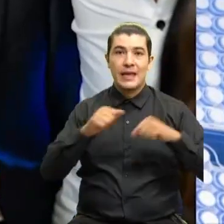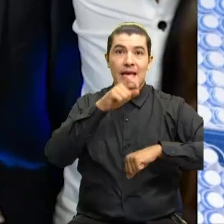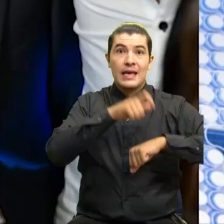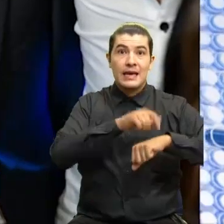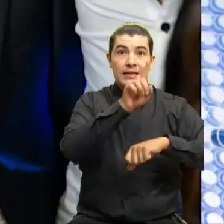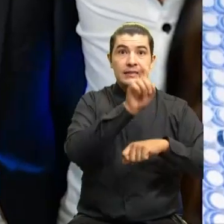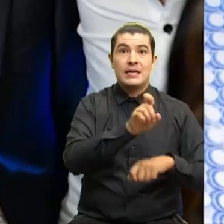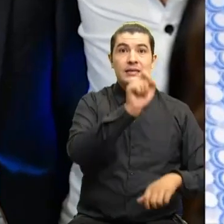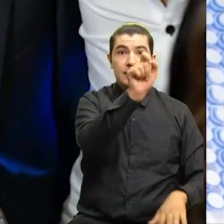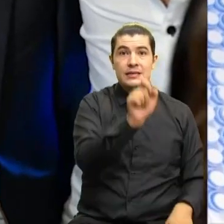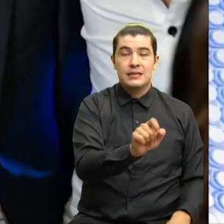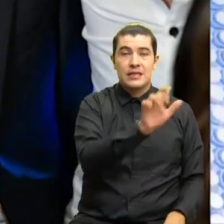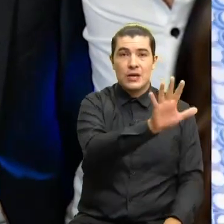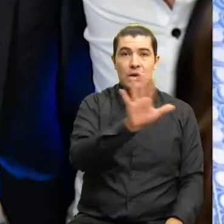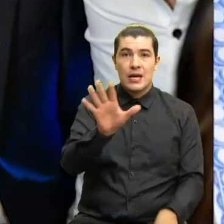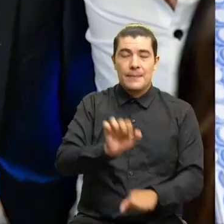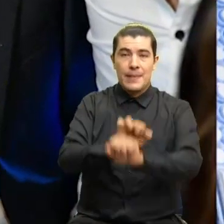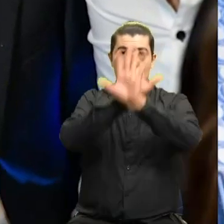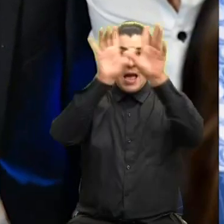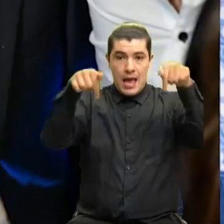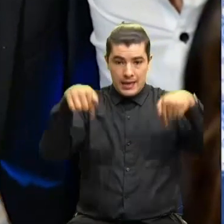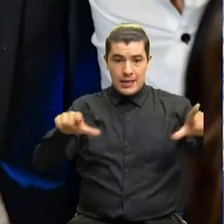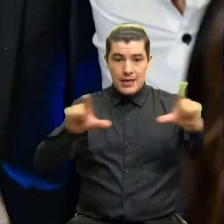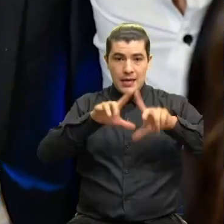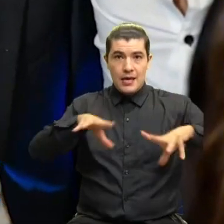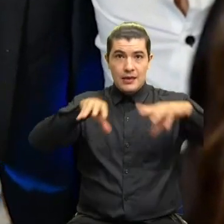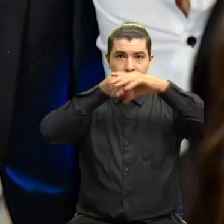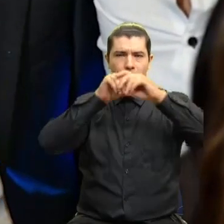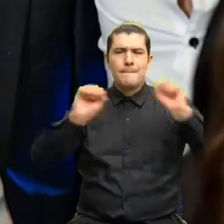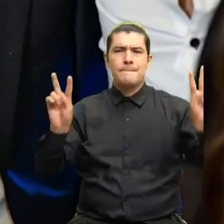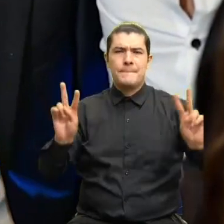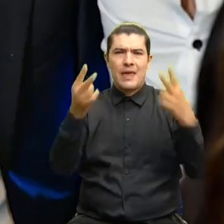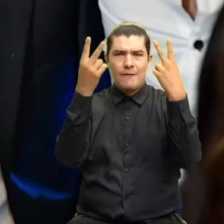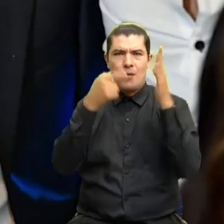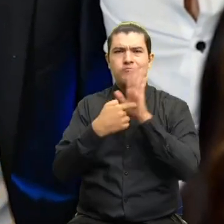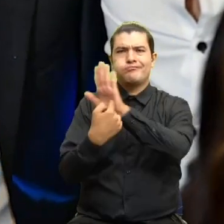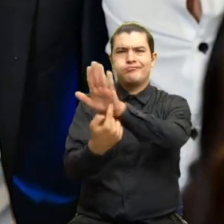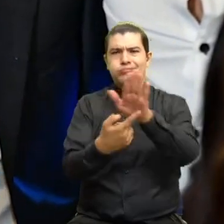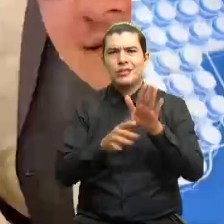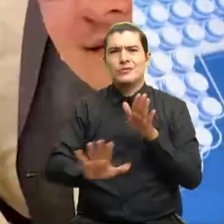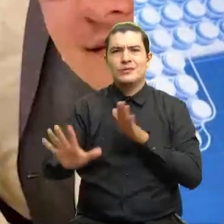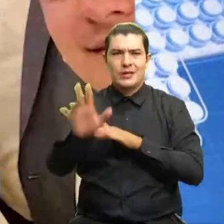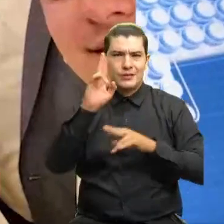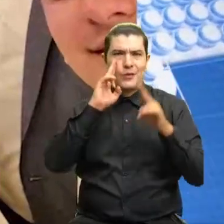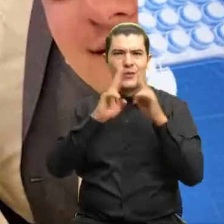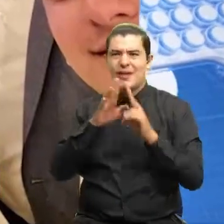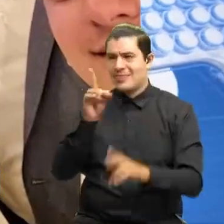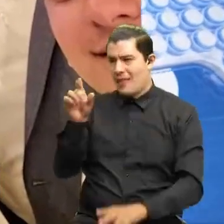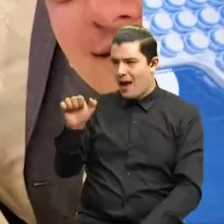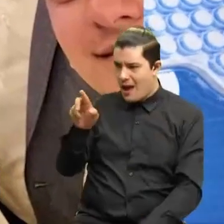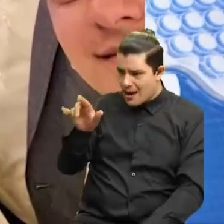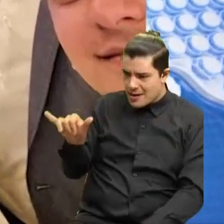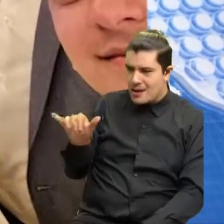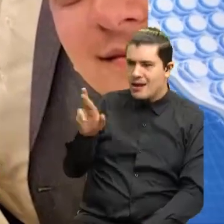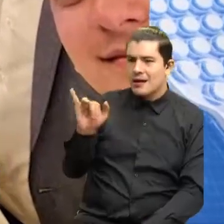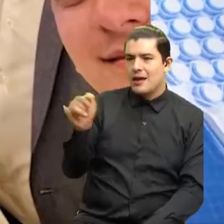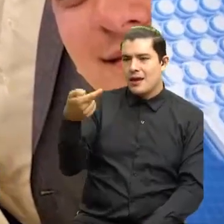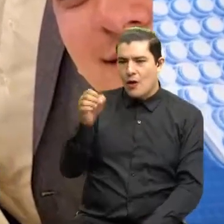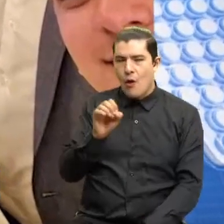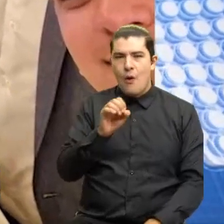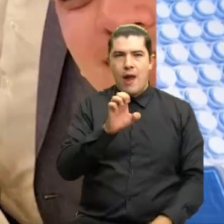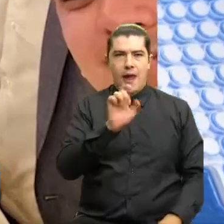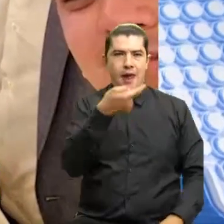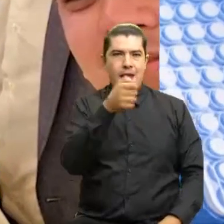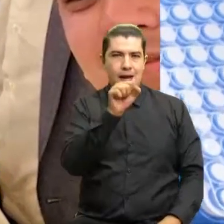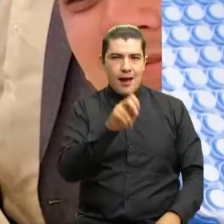de la mañana, en la pantalla del canal TRO estaremos en vivo con ellos, con los invitados especiales, Dani Martínez, Rigoberto, Egan Bernal y todos